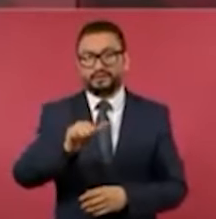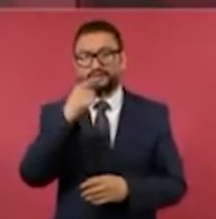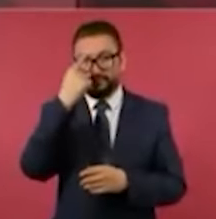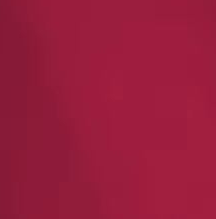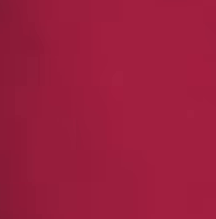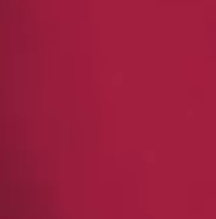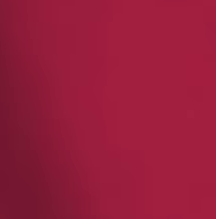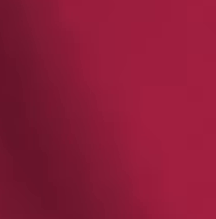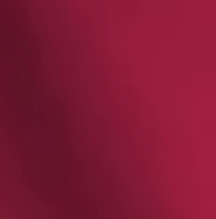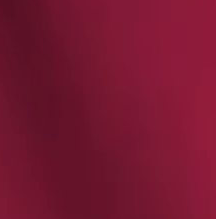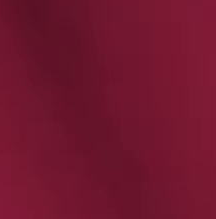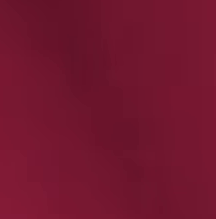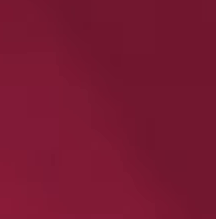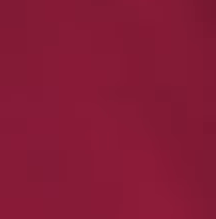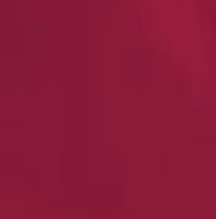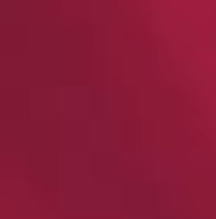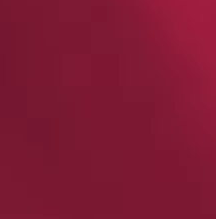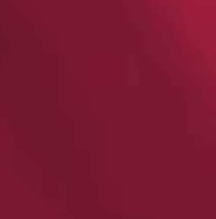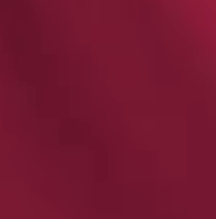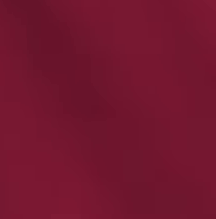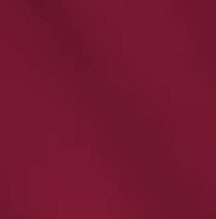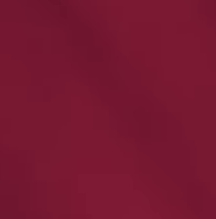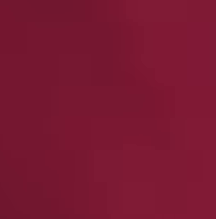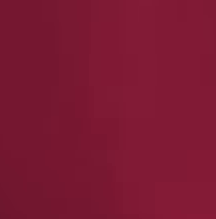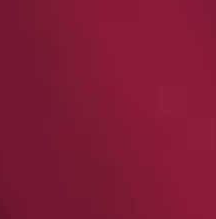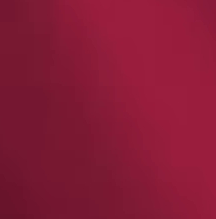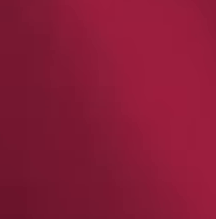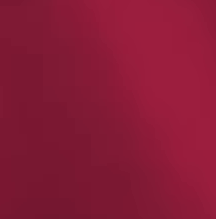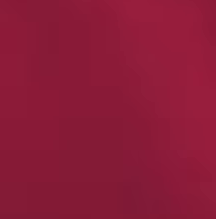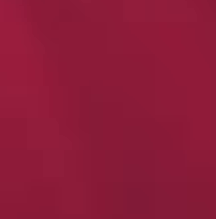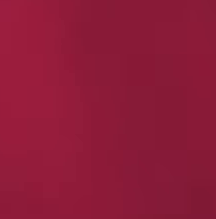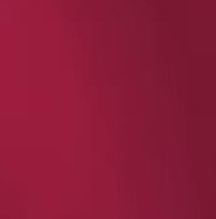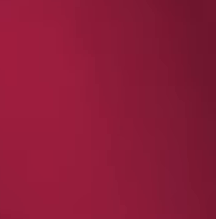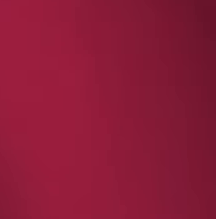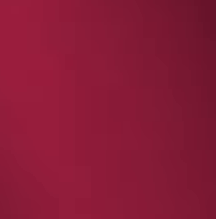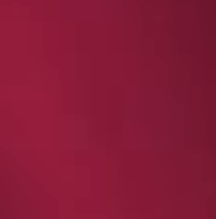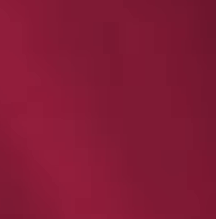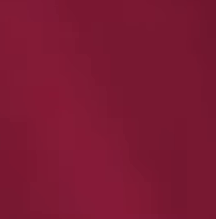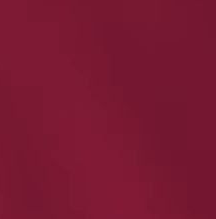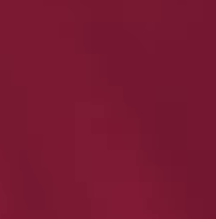los carros eléctricos. Gobierno de México.